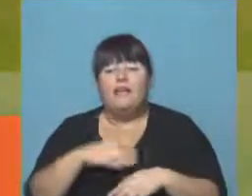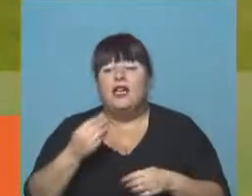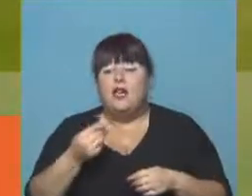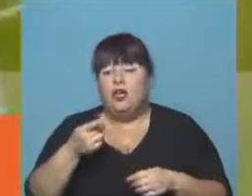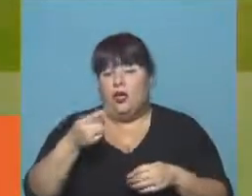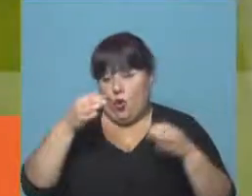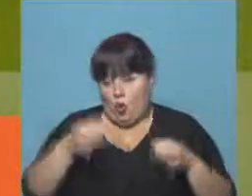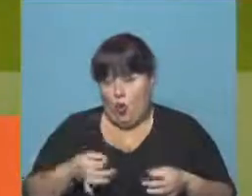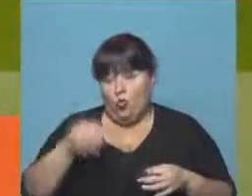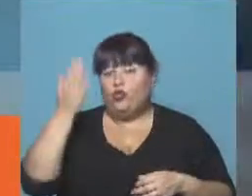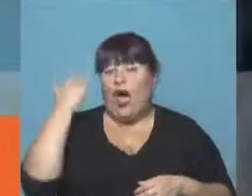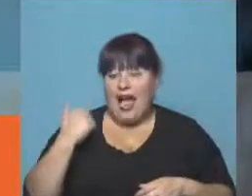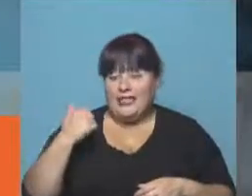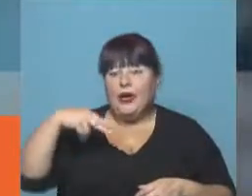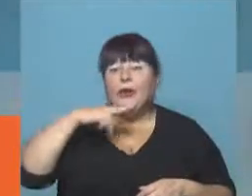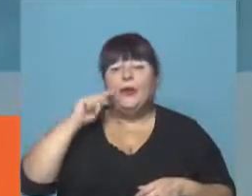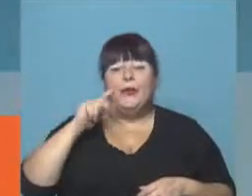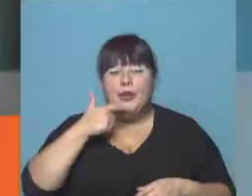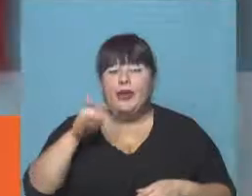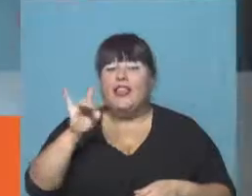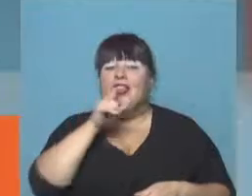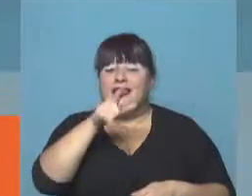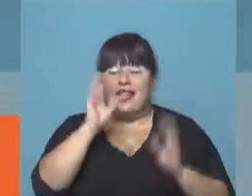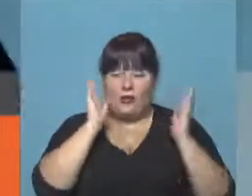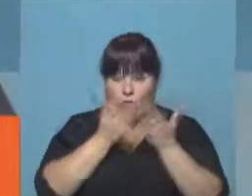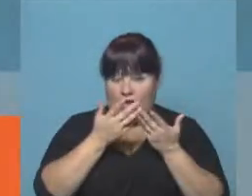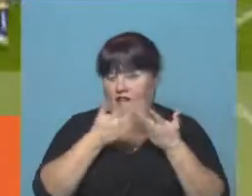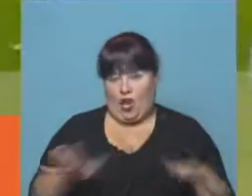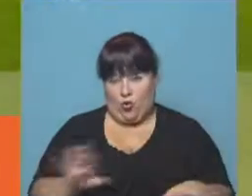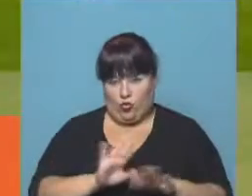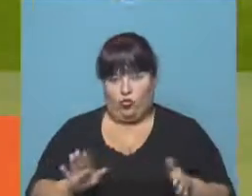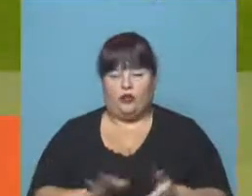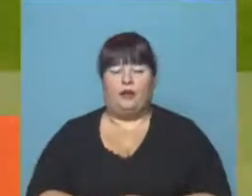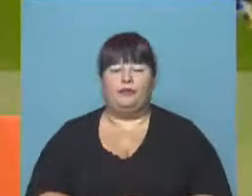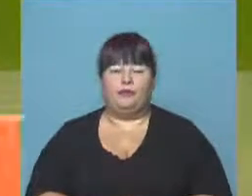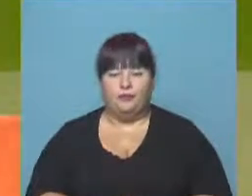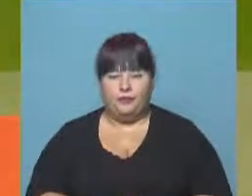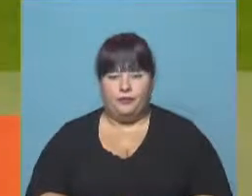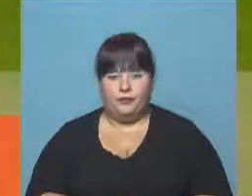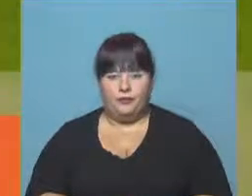justamente fue ayer, que Nelson Vivas dejó la dirección técnica de Estudiantes de La Plata.